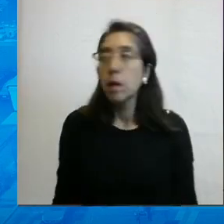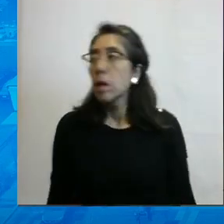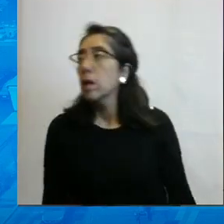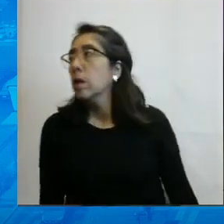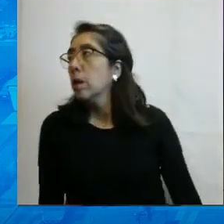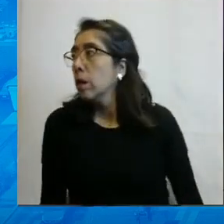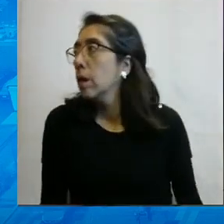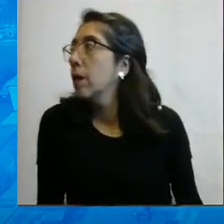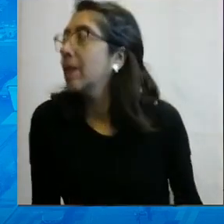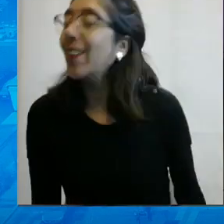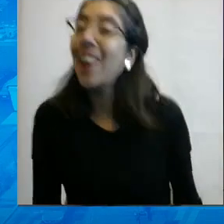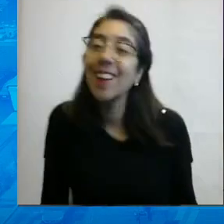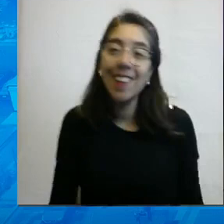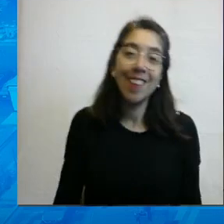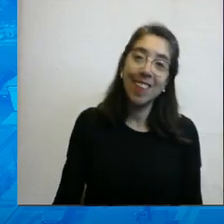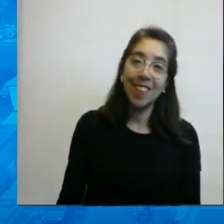y